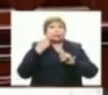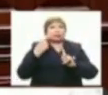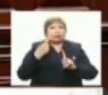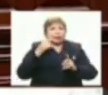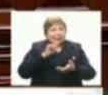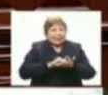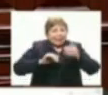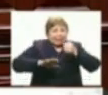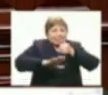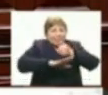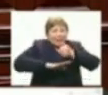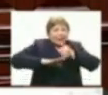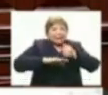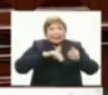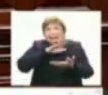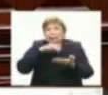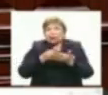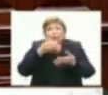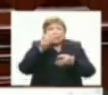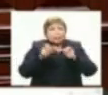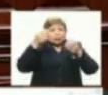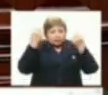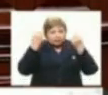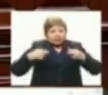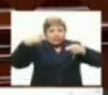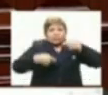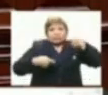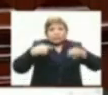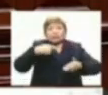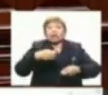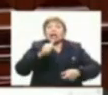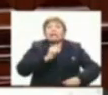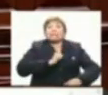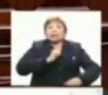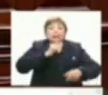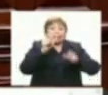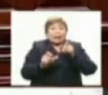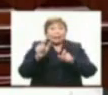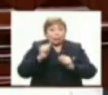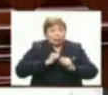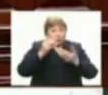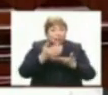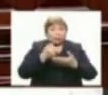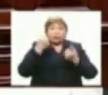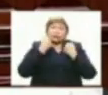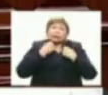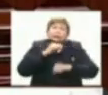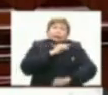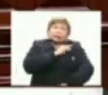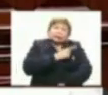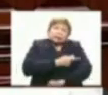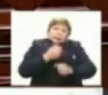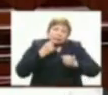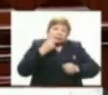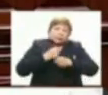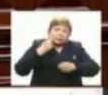que es la base de las decisiones de inversión. La propiedad de las personas obtenidas con esfuerzo y en el